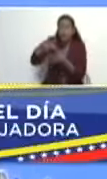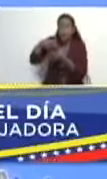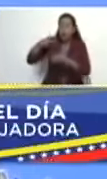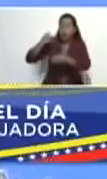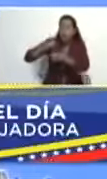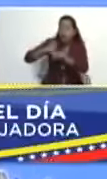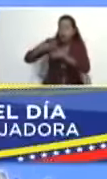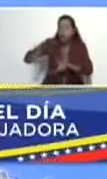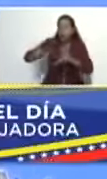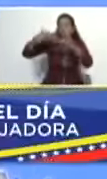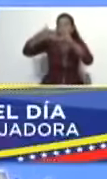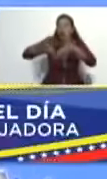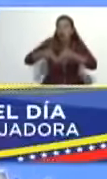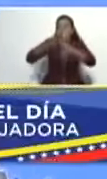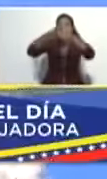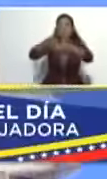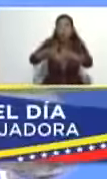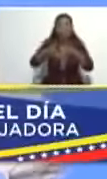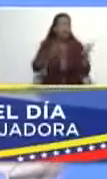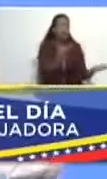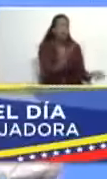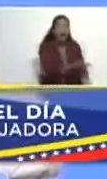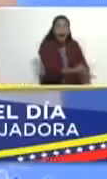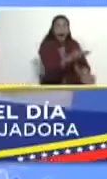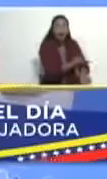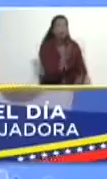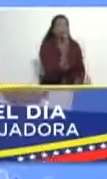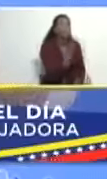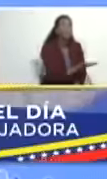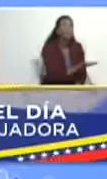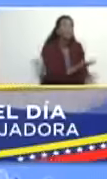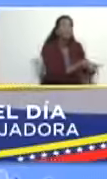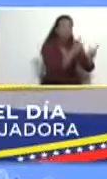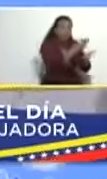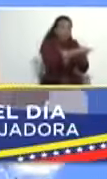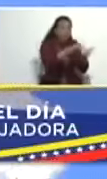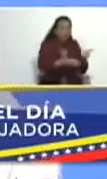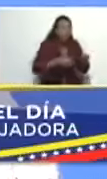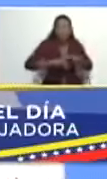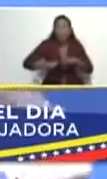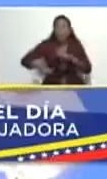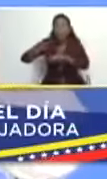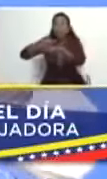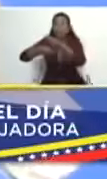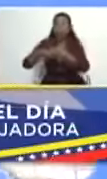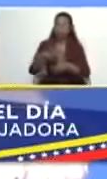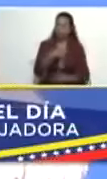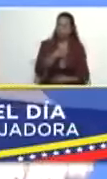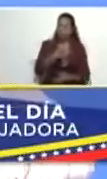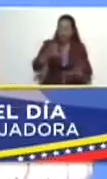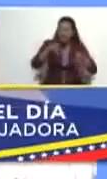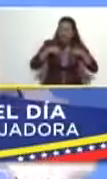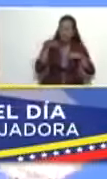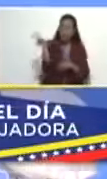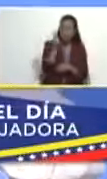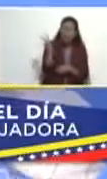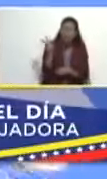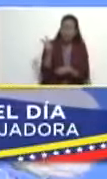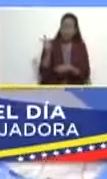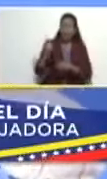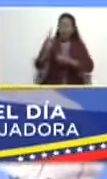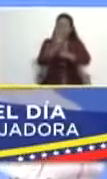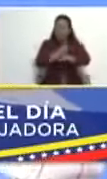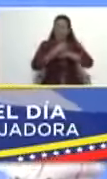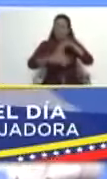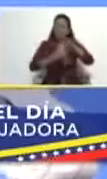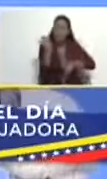y luego llevarlo en barcos y venderlo, tenga que pedirle licencia a otro país? ¿Puede aceptar Venezuela que se le imponga